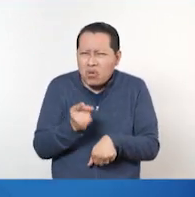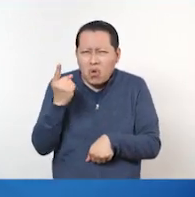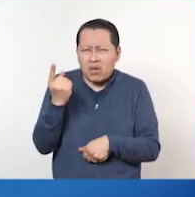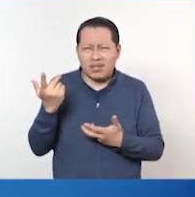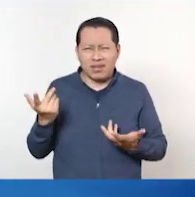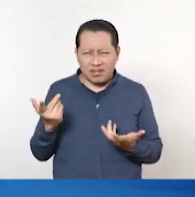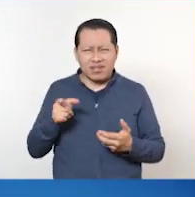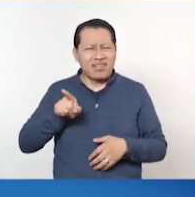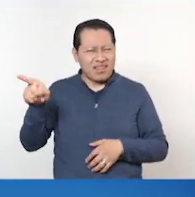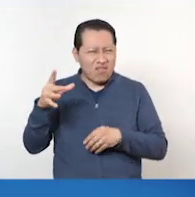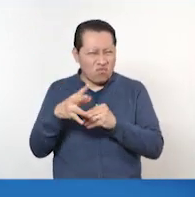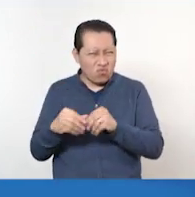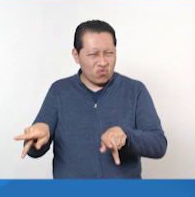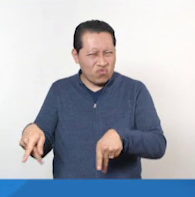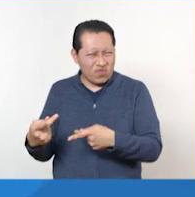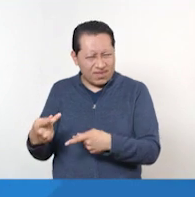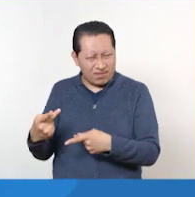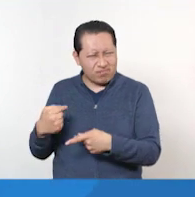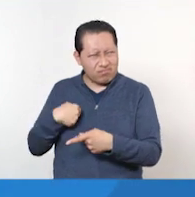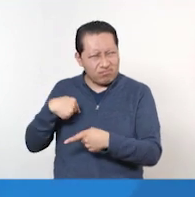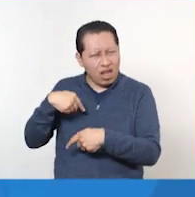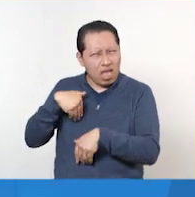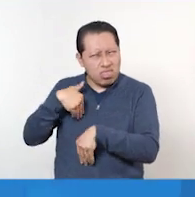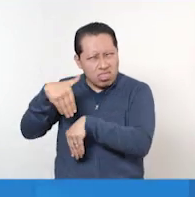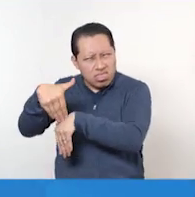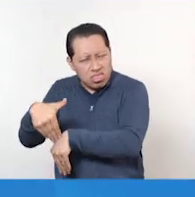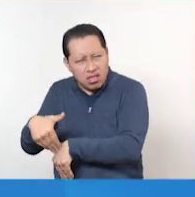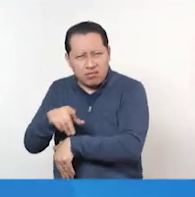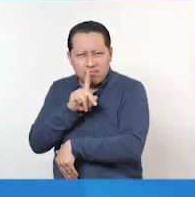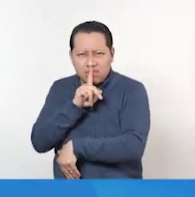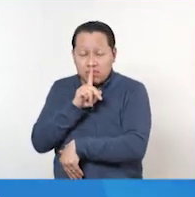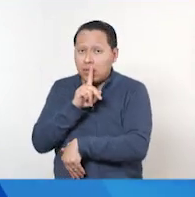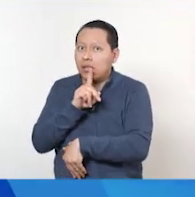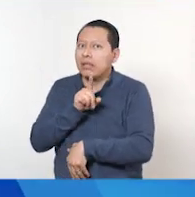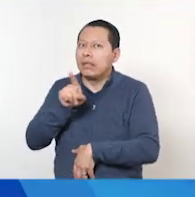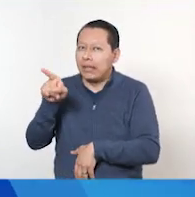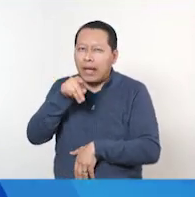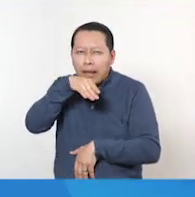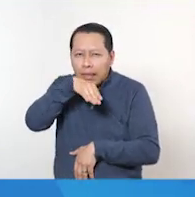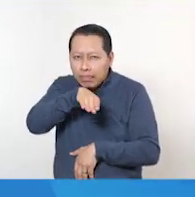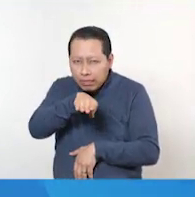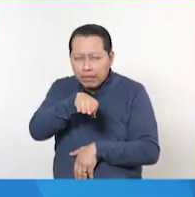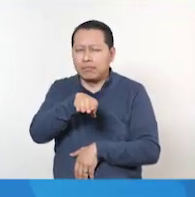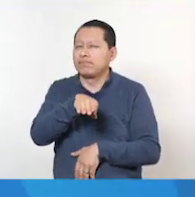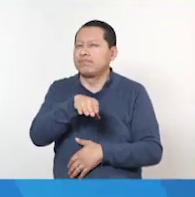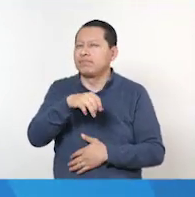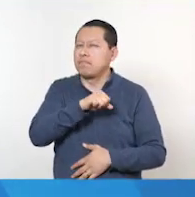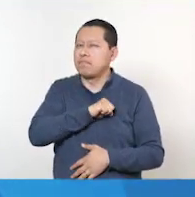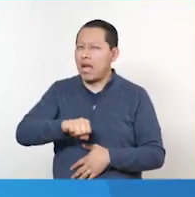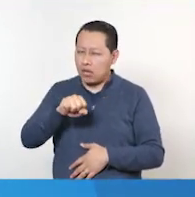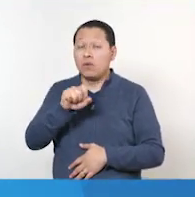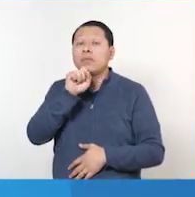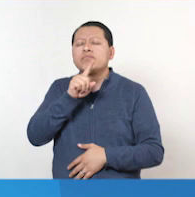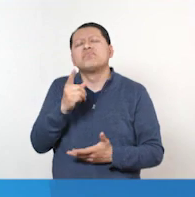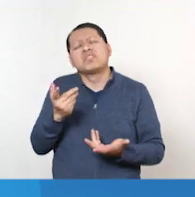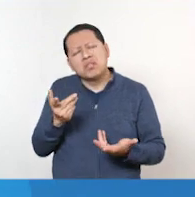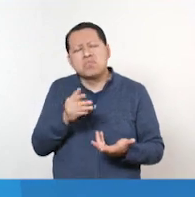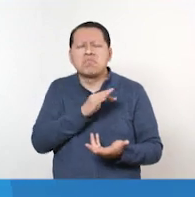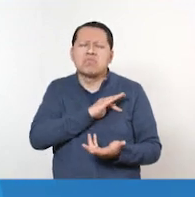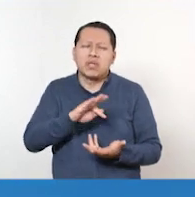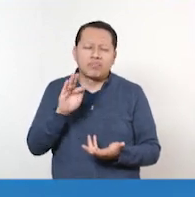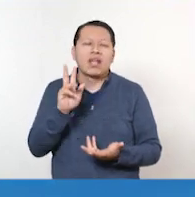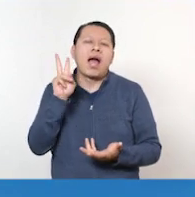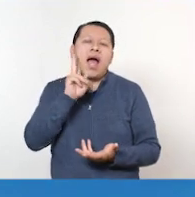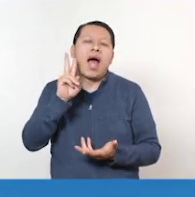por qué le habían hecho caso al vendedor de frutas. Recuerden que ellos no sabían que era el malvado lengua larga. Así que se fueron